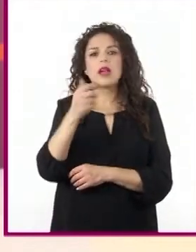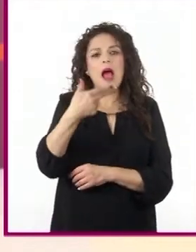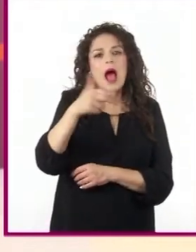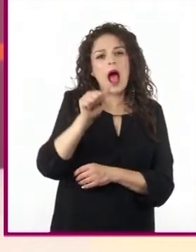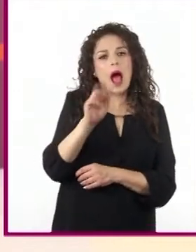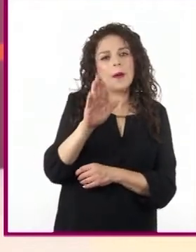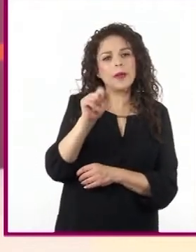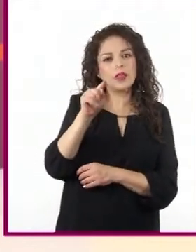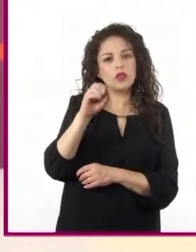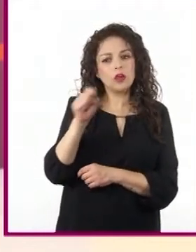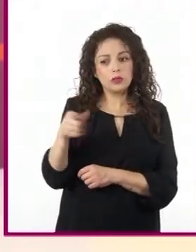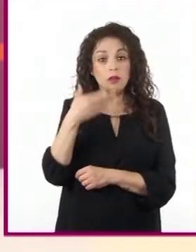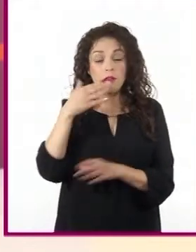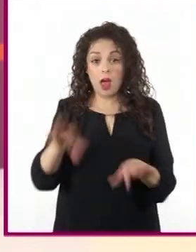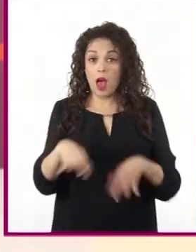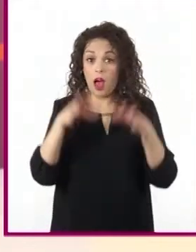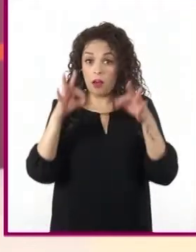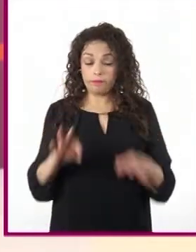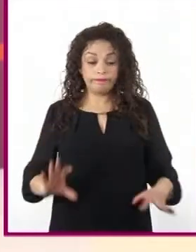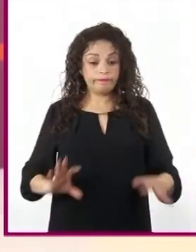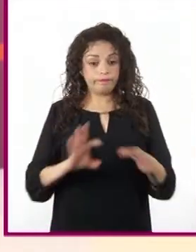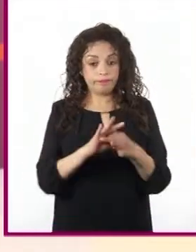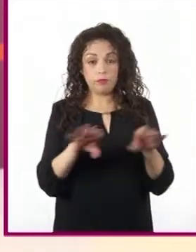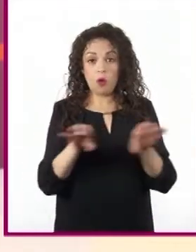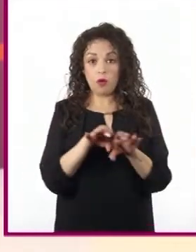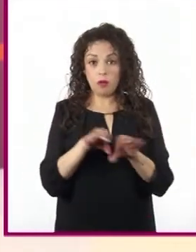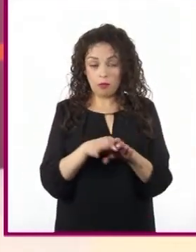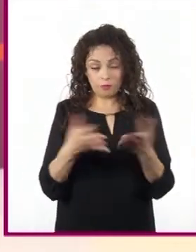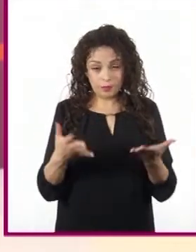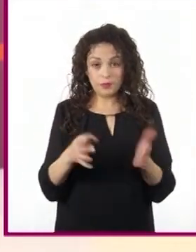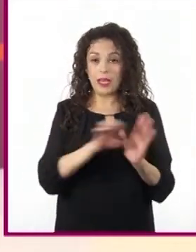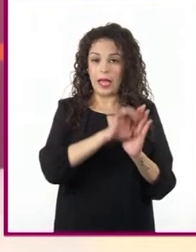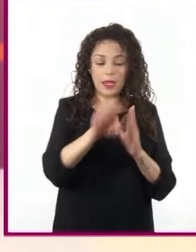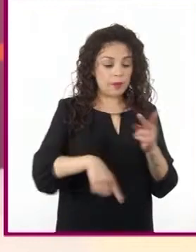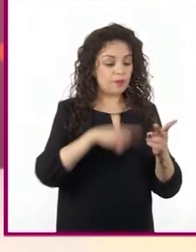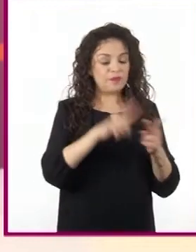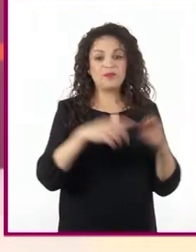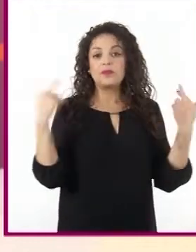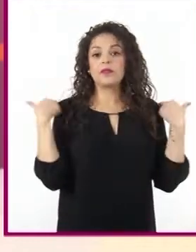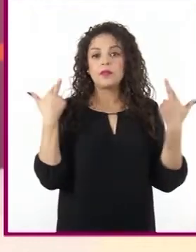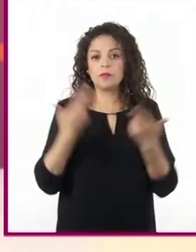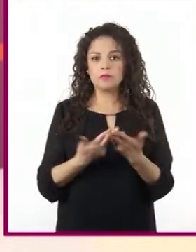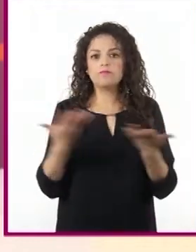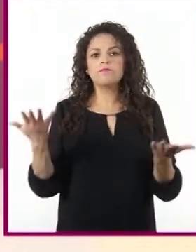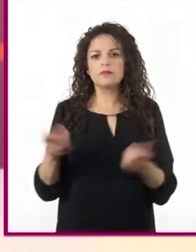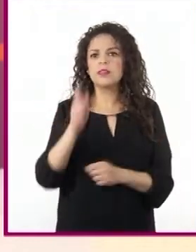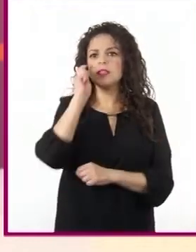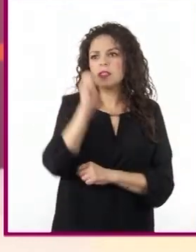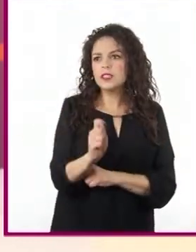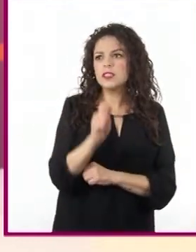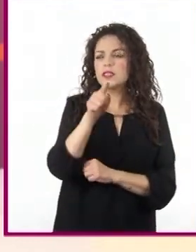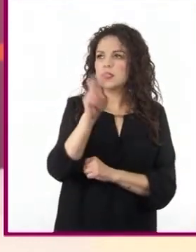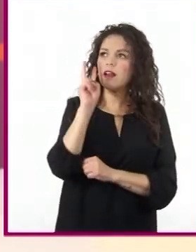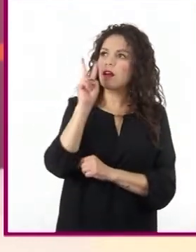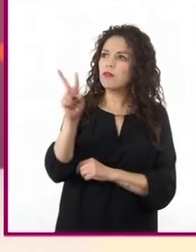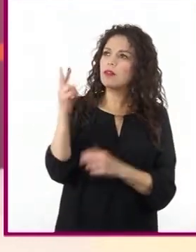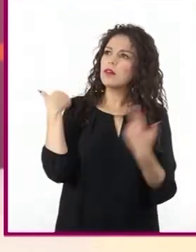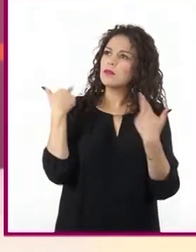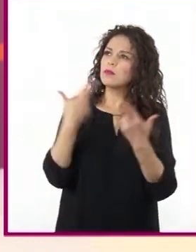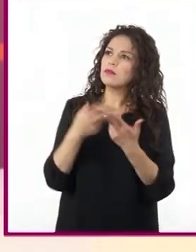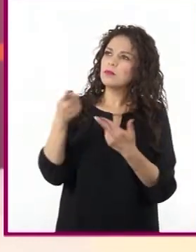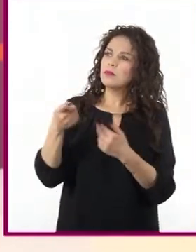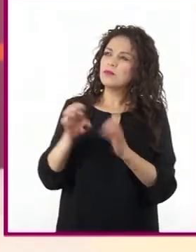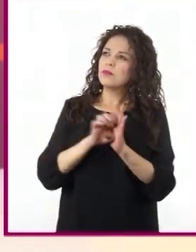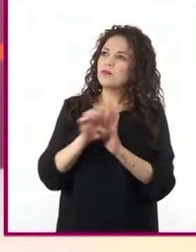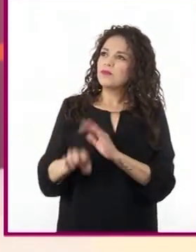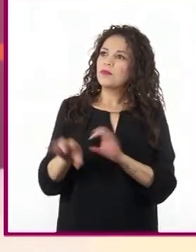o relacionarse. De sus profesores, alguna actitud o buen comportamiento que les gustaría imitar. Por ejemplo, su